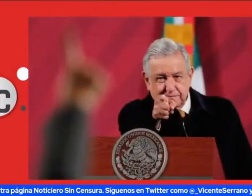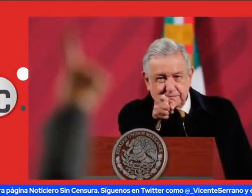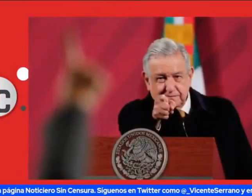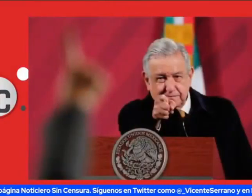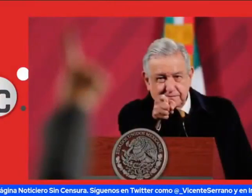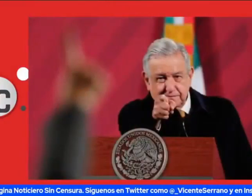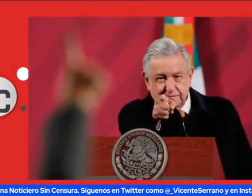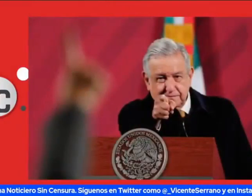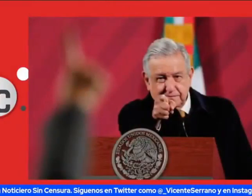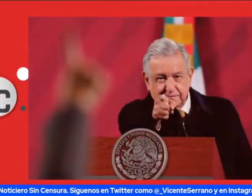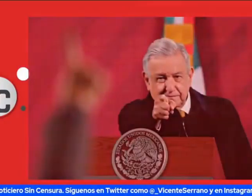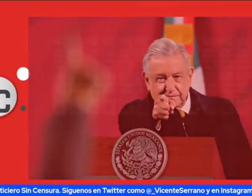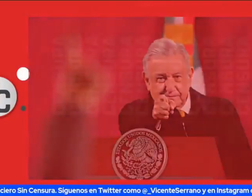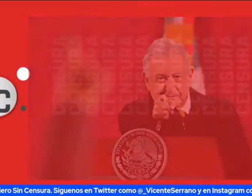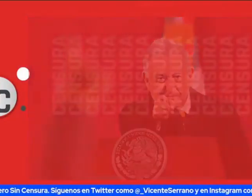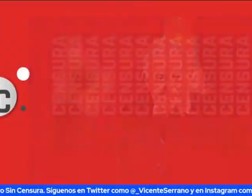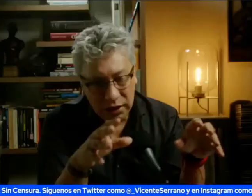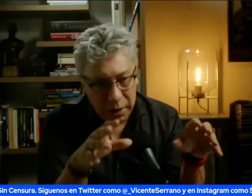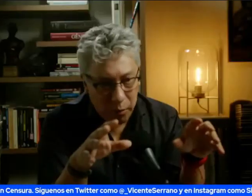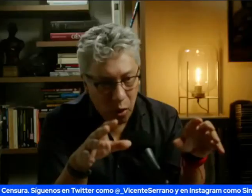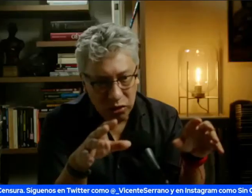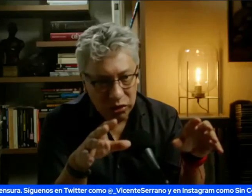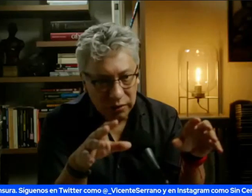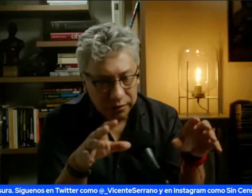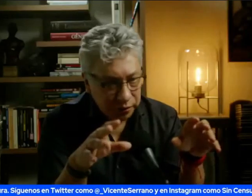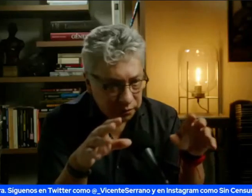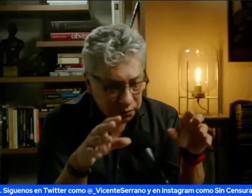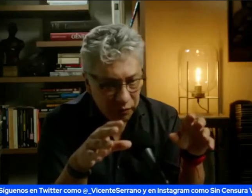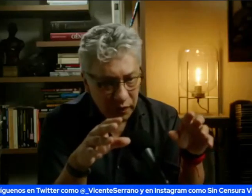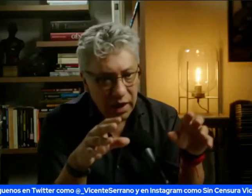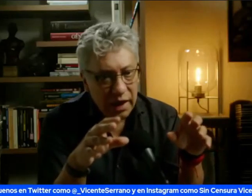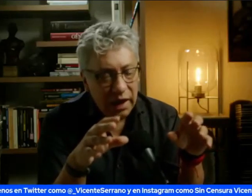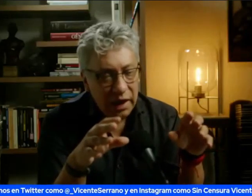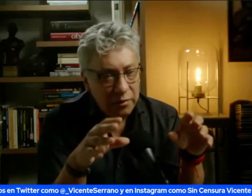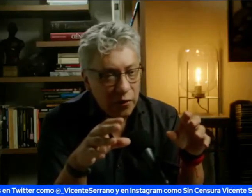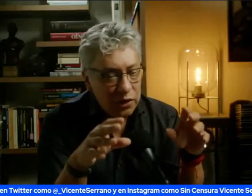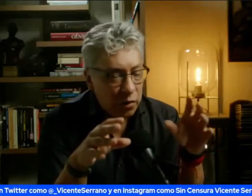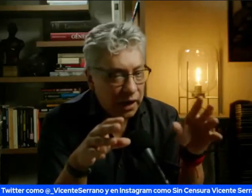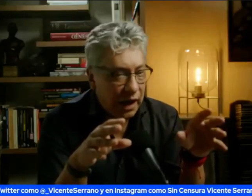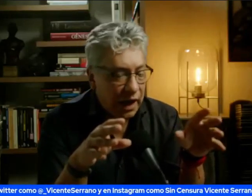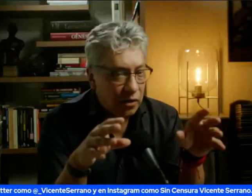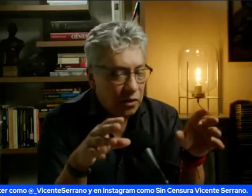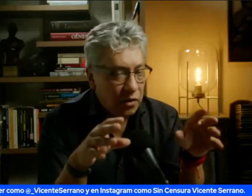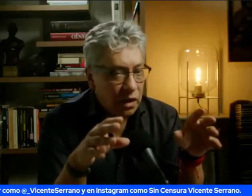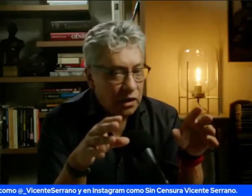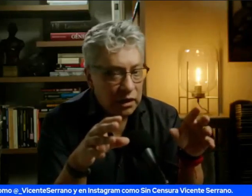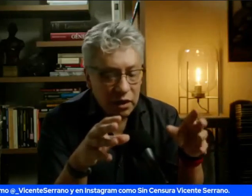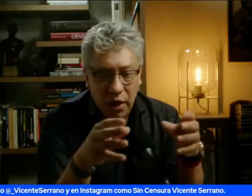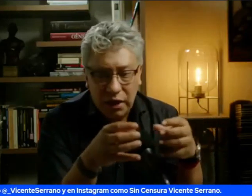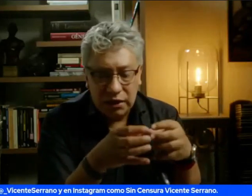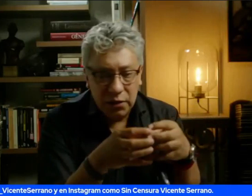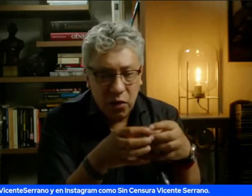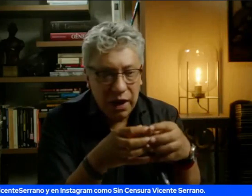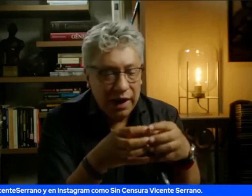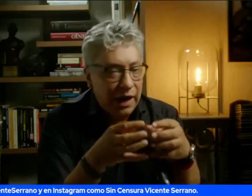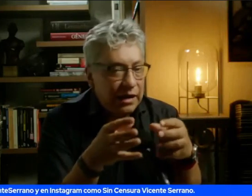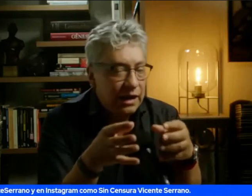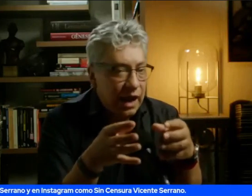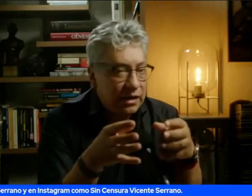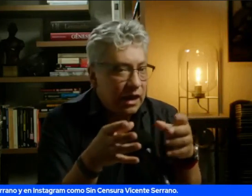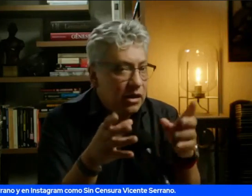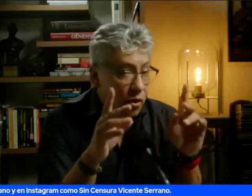sus espaldas en situaciones mucho peores que Ponce. El profesor Bejarano, del cual recibió